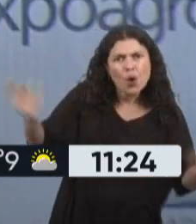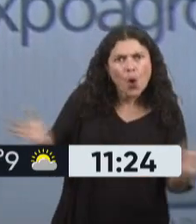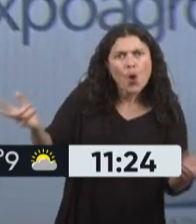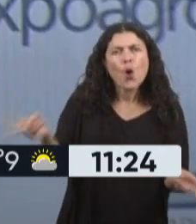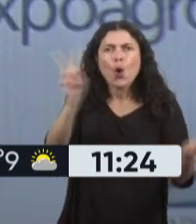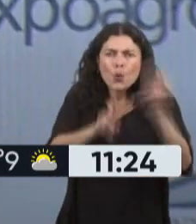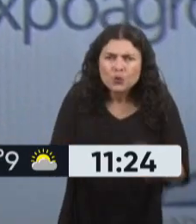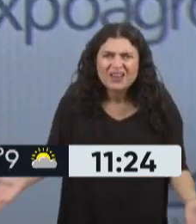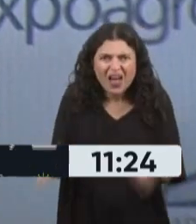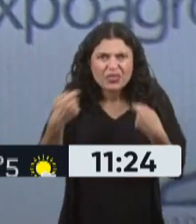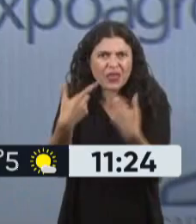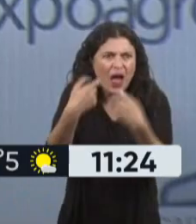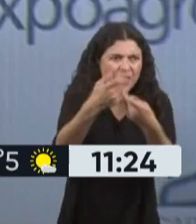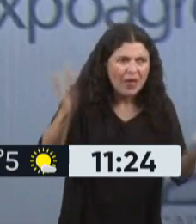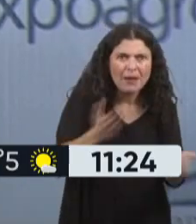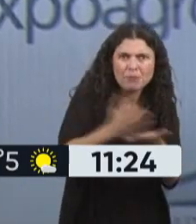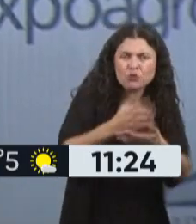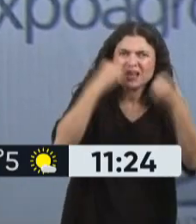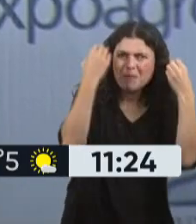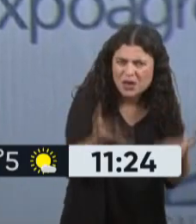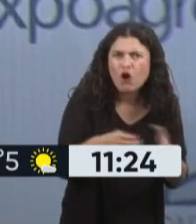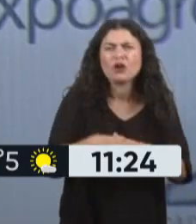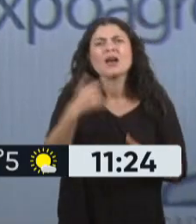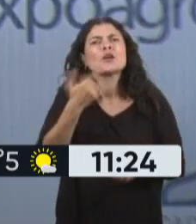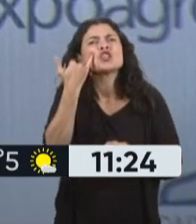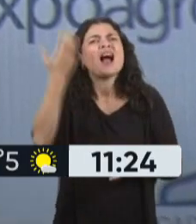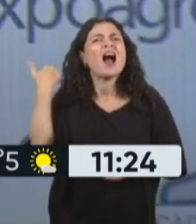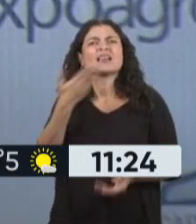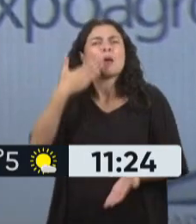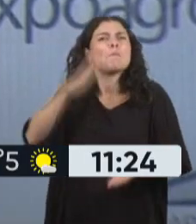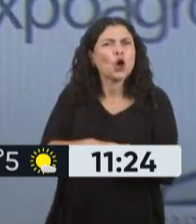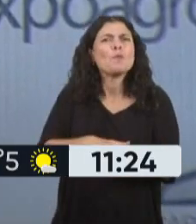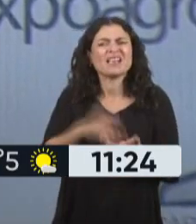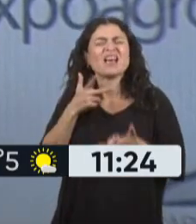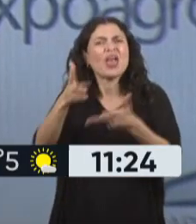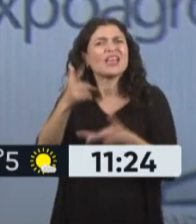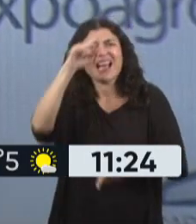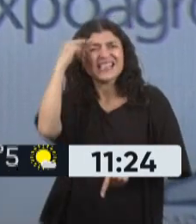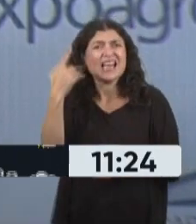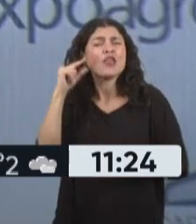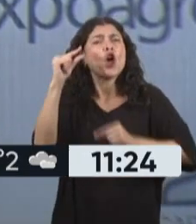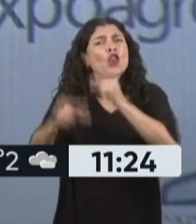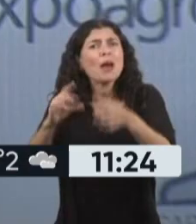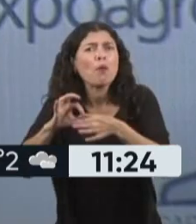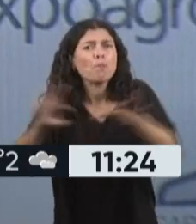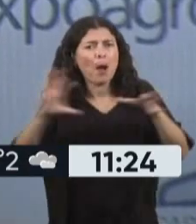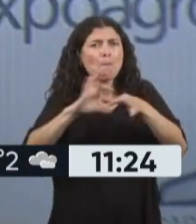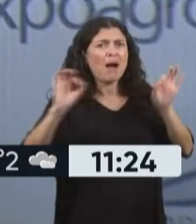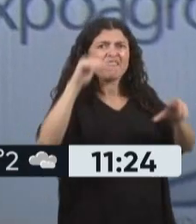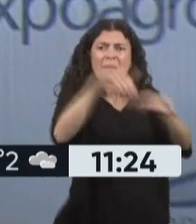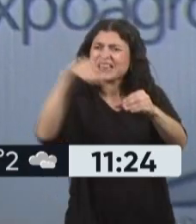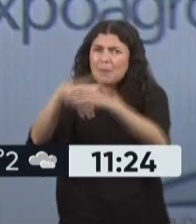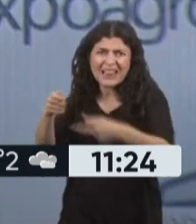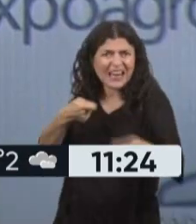altamente cualquier récord anterior, sino que es por un compromiso férreo de nuestra parte por correr al estado de los negocios para que deje de entorpecer a